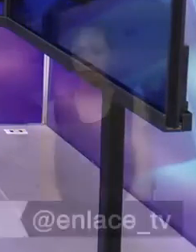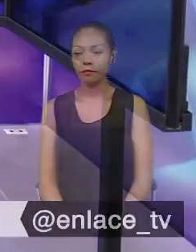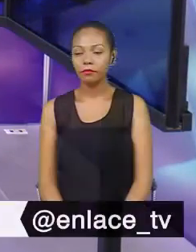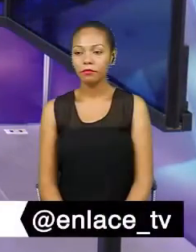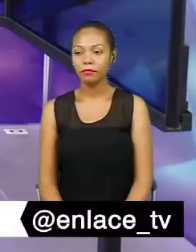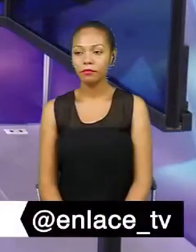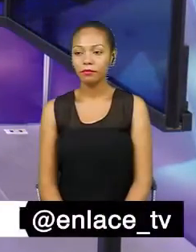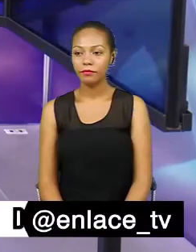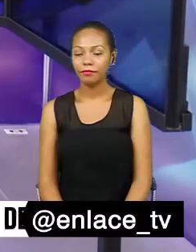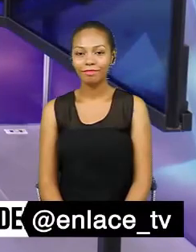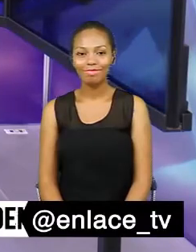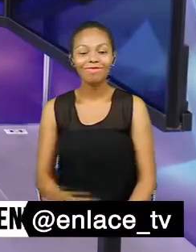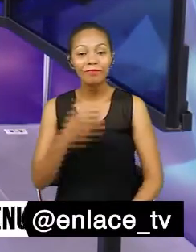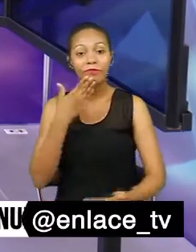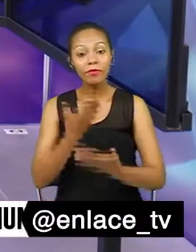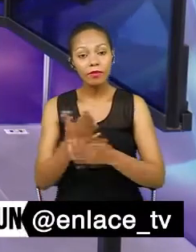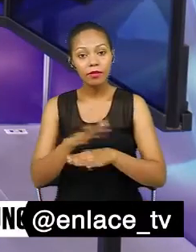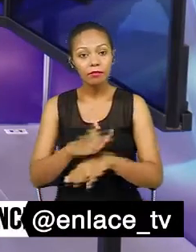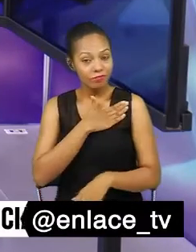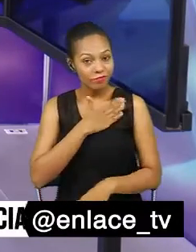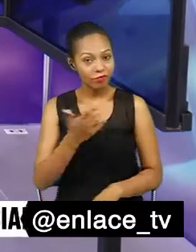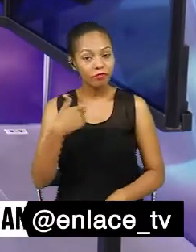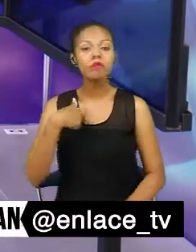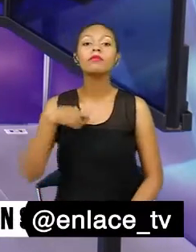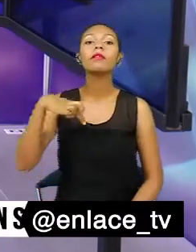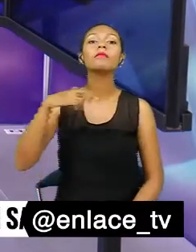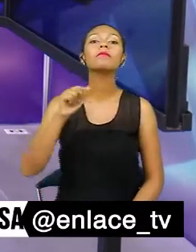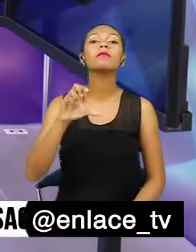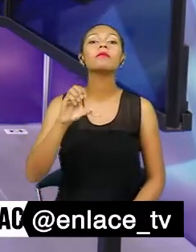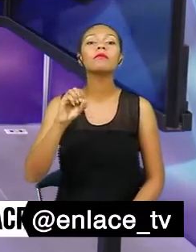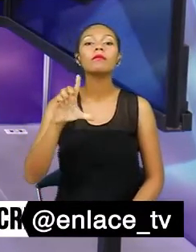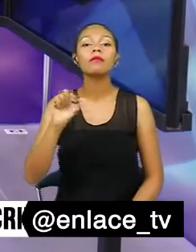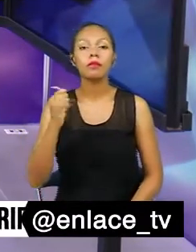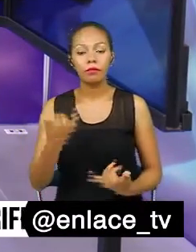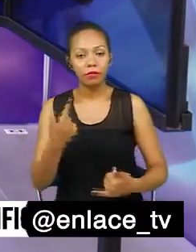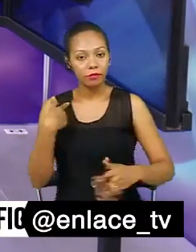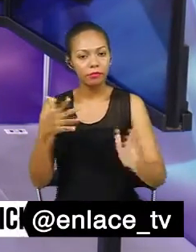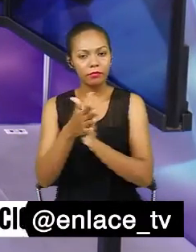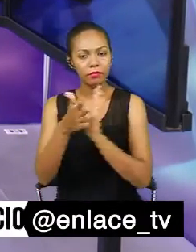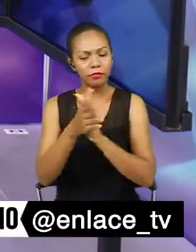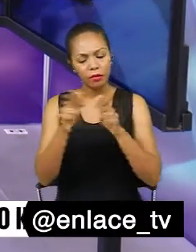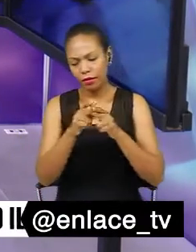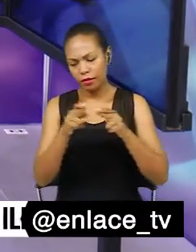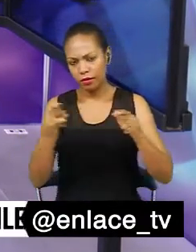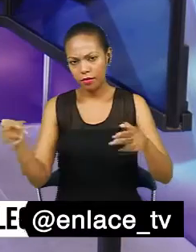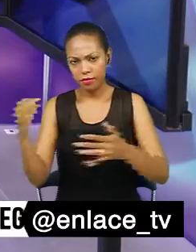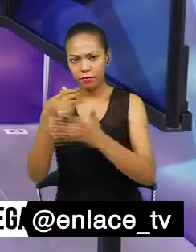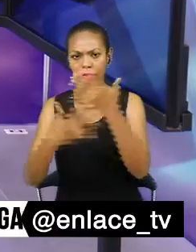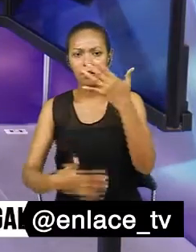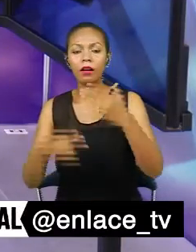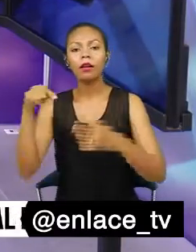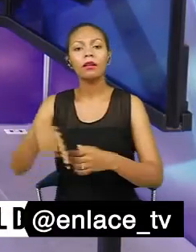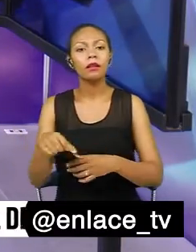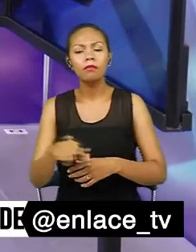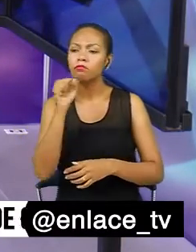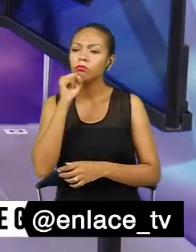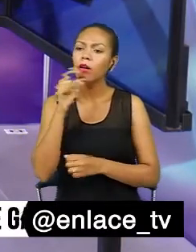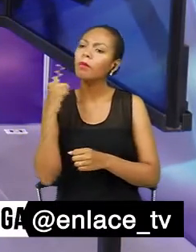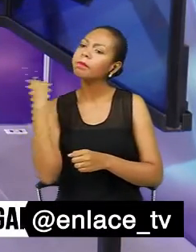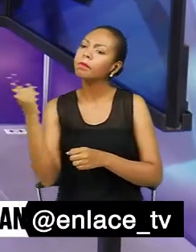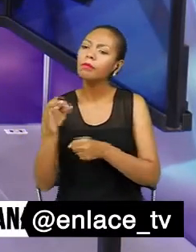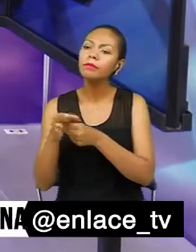buenas tardes. Soy Paola López Vargas y una vez más los saludo con todo el desarrollo de la información más importante ocurrida en las últimas horas en nuestra ciudad y región